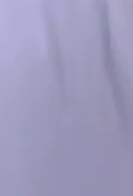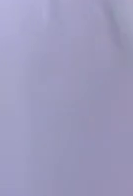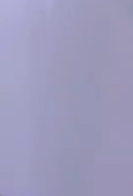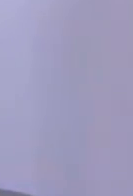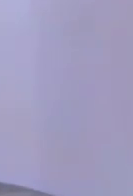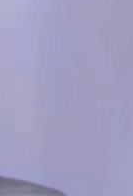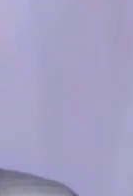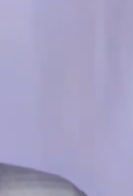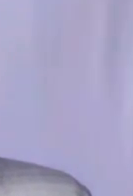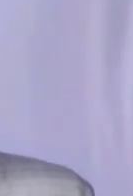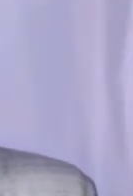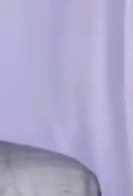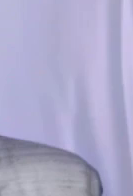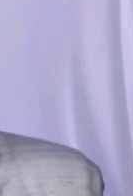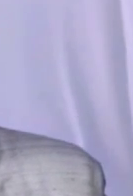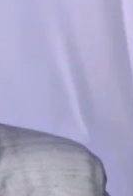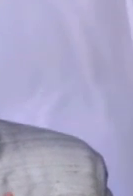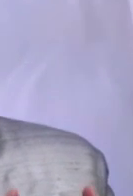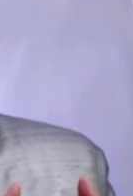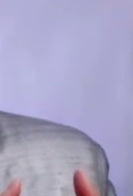esta red voluntaria